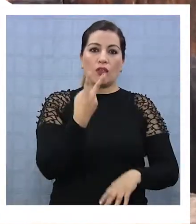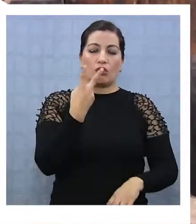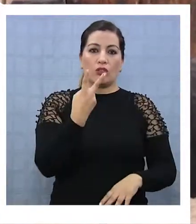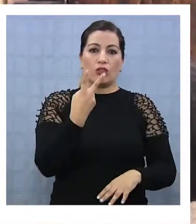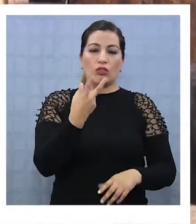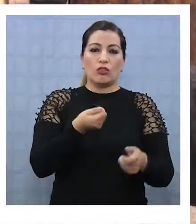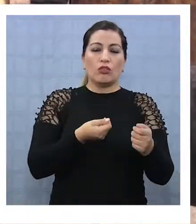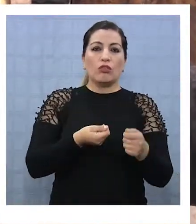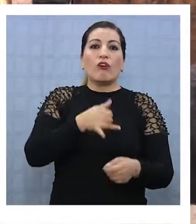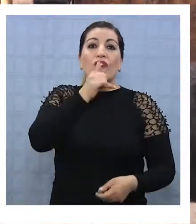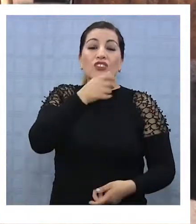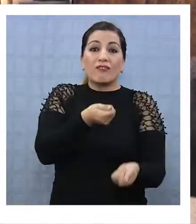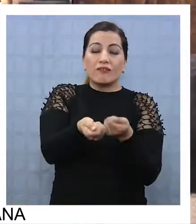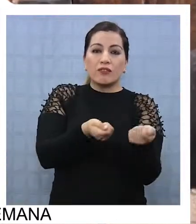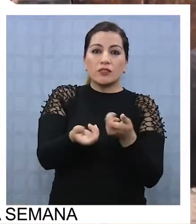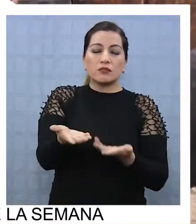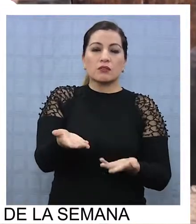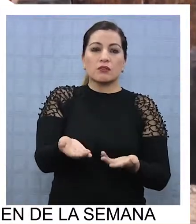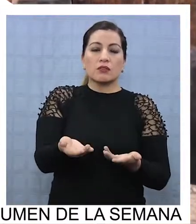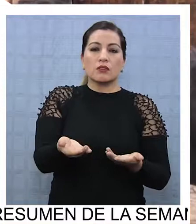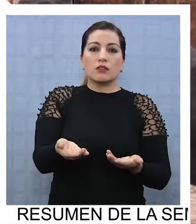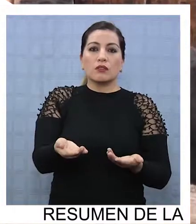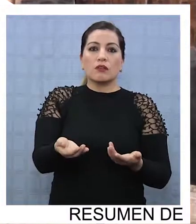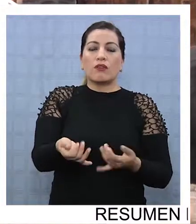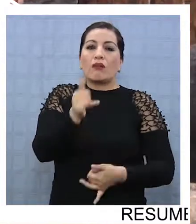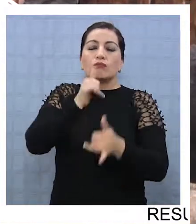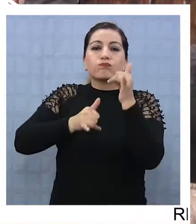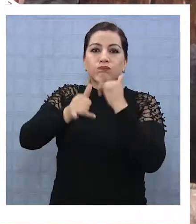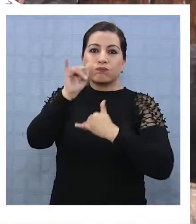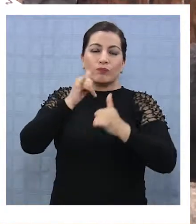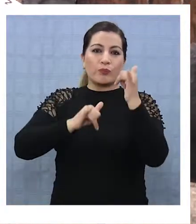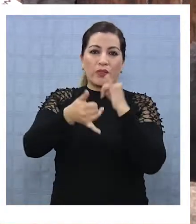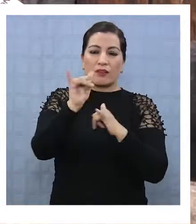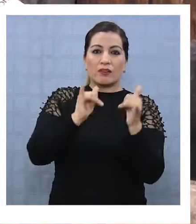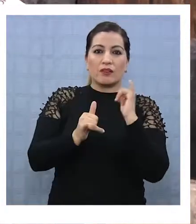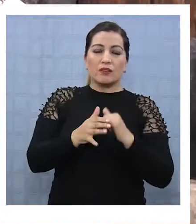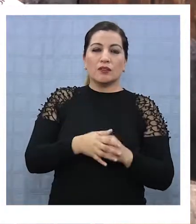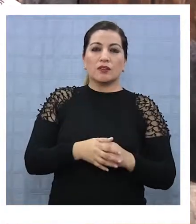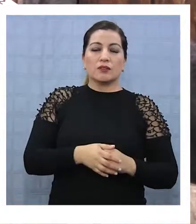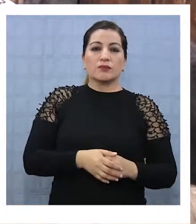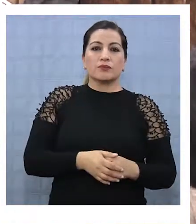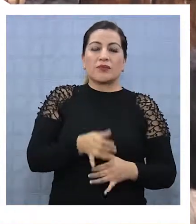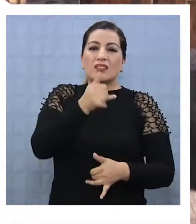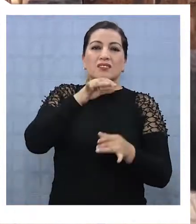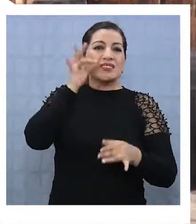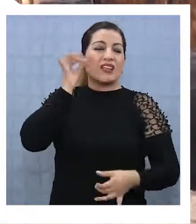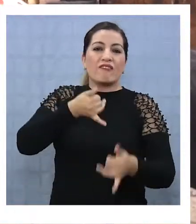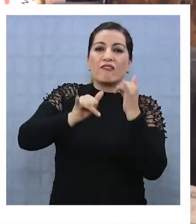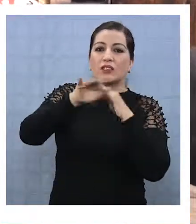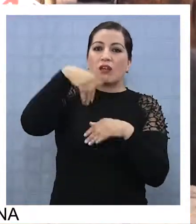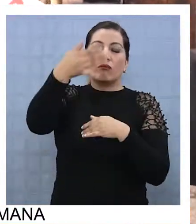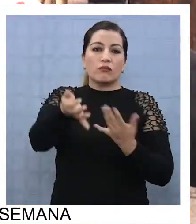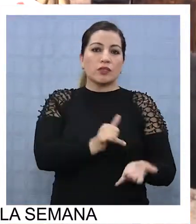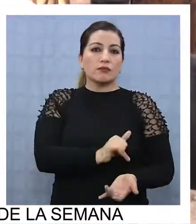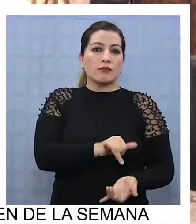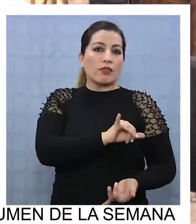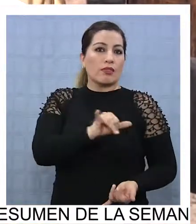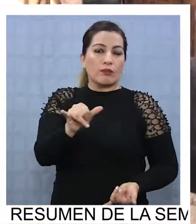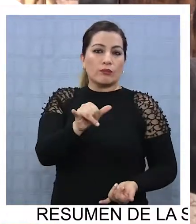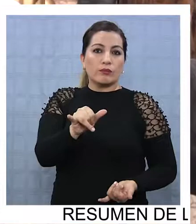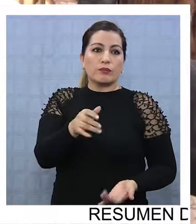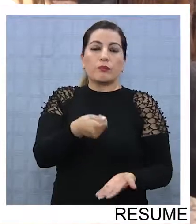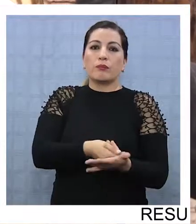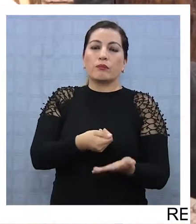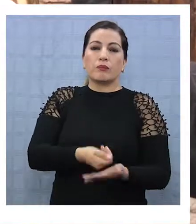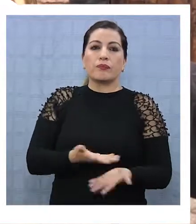hay dos botillerías acá en El Morro, resulta que ellos se van a tomar, ¿a cuánto se va a hacer la previa? Toman cerveza afuera y